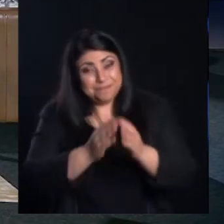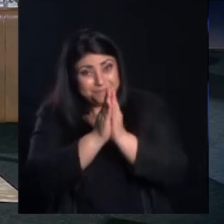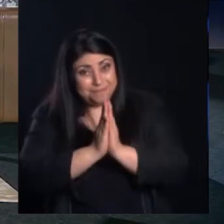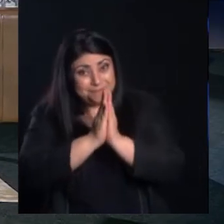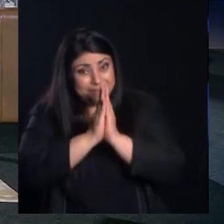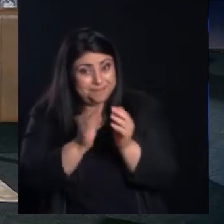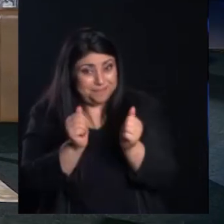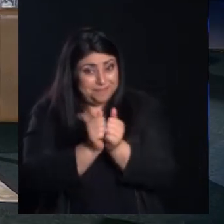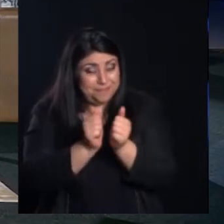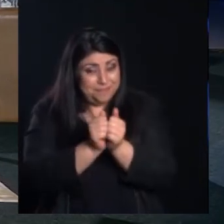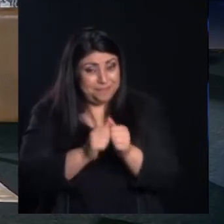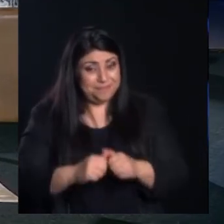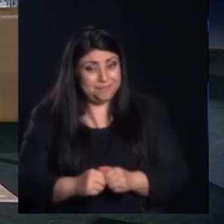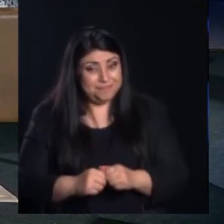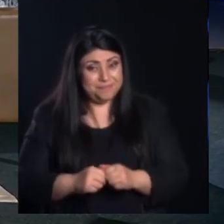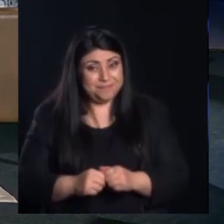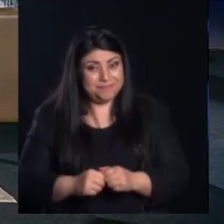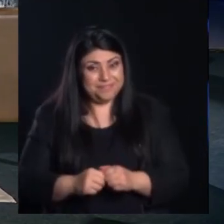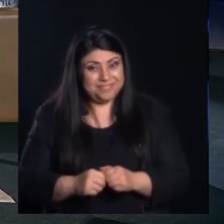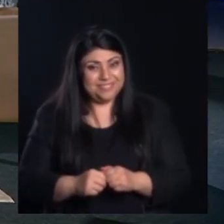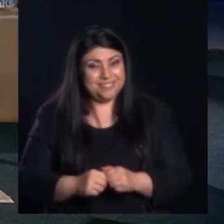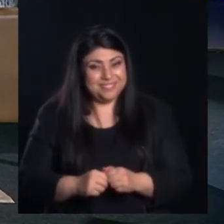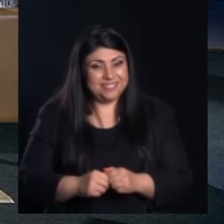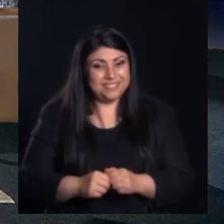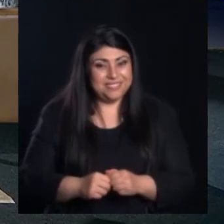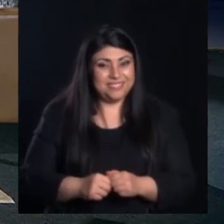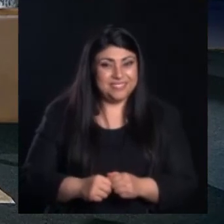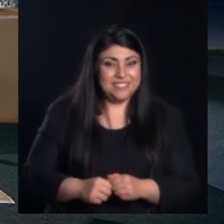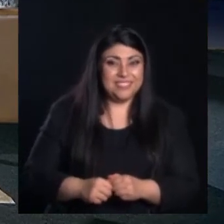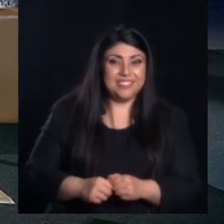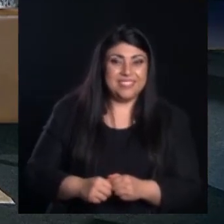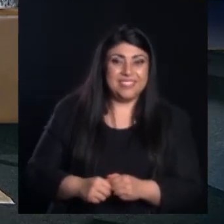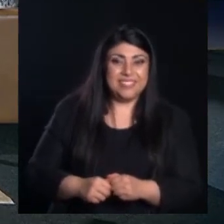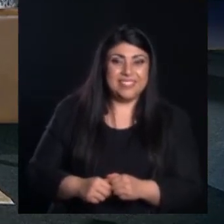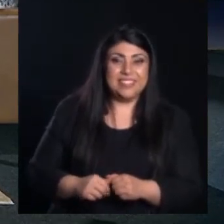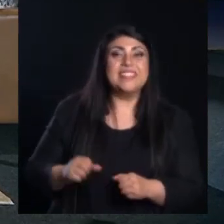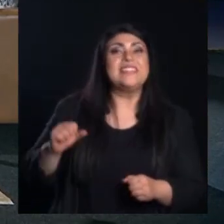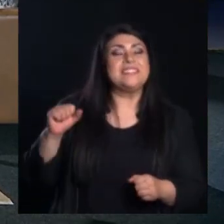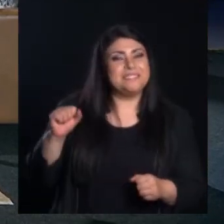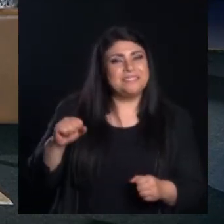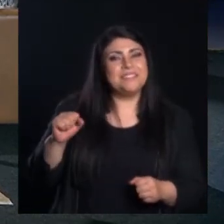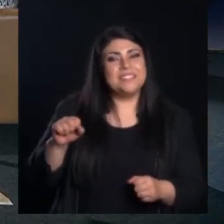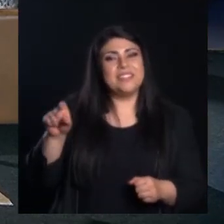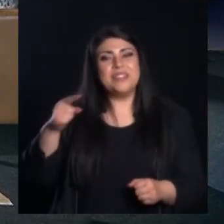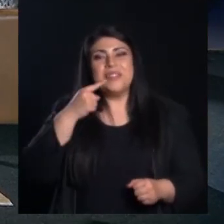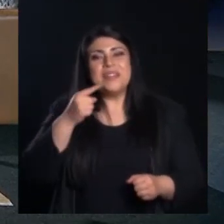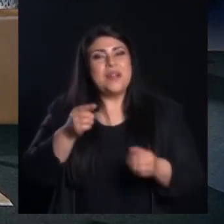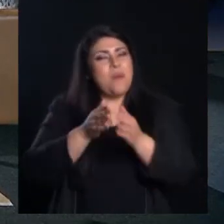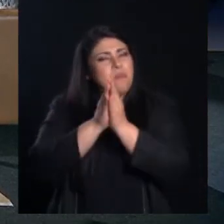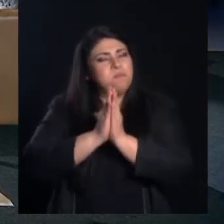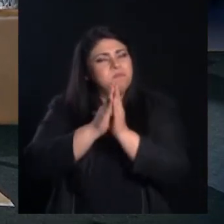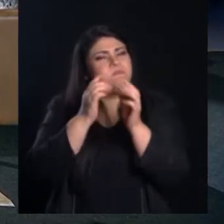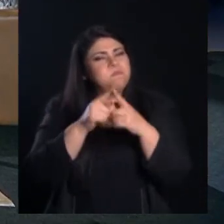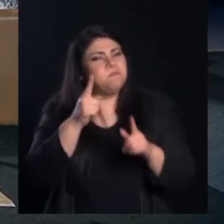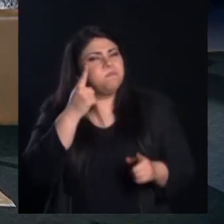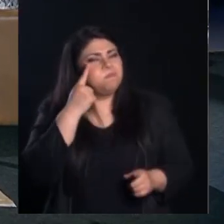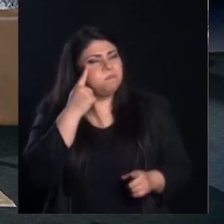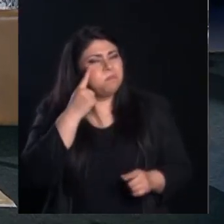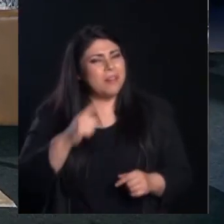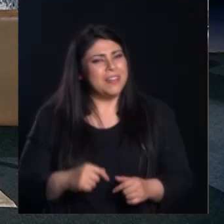si me acompañan sí que bueno no sé si tú vas a dirigir la oración pero